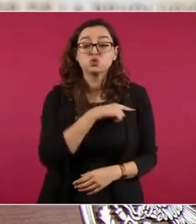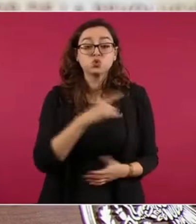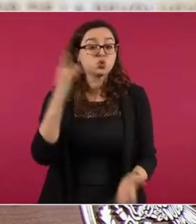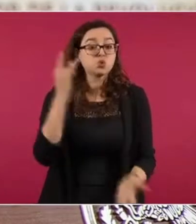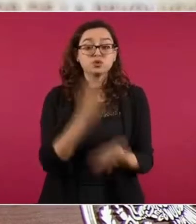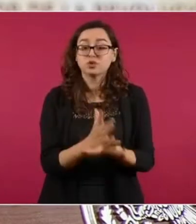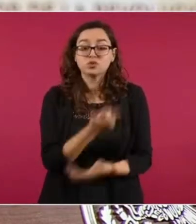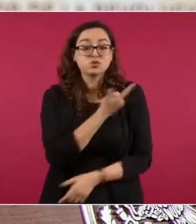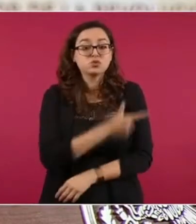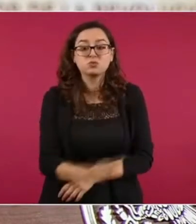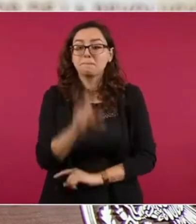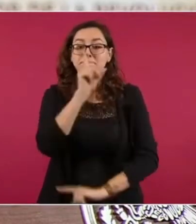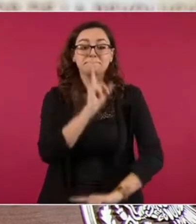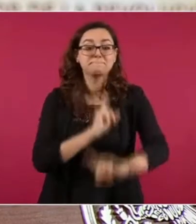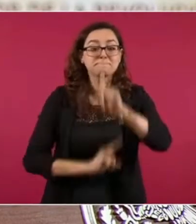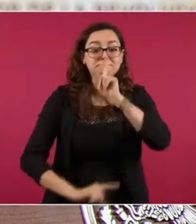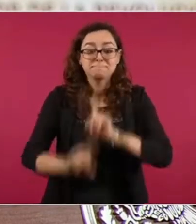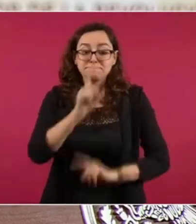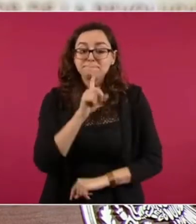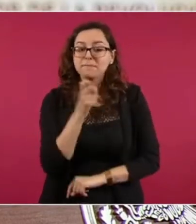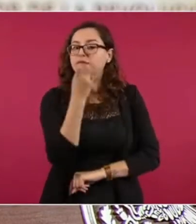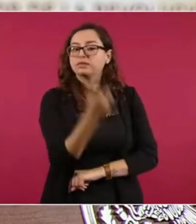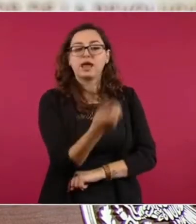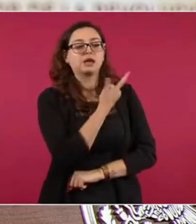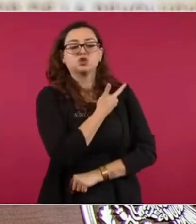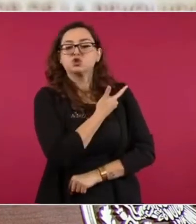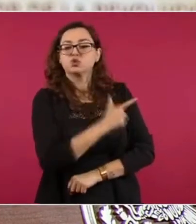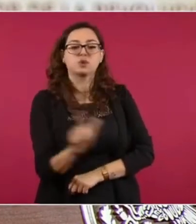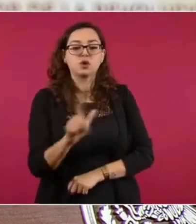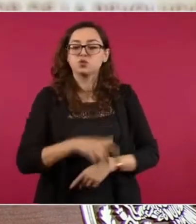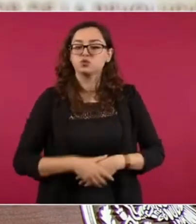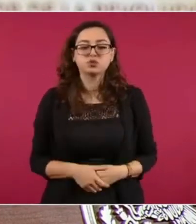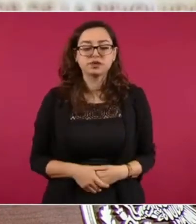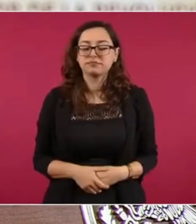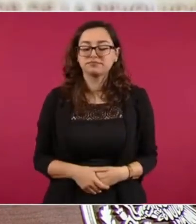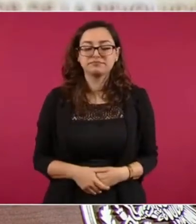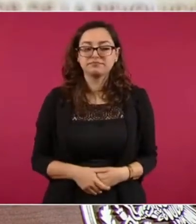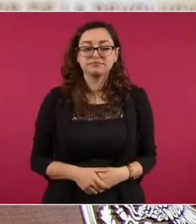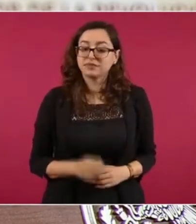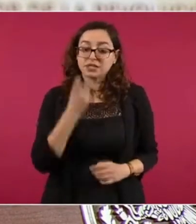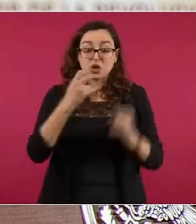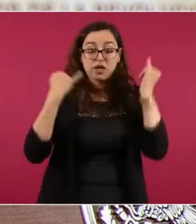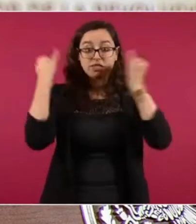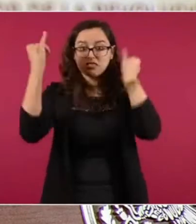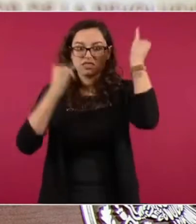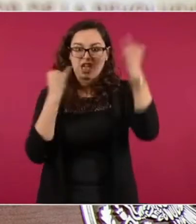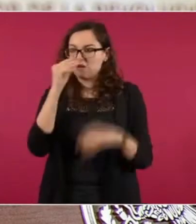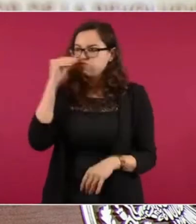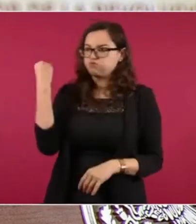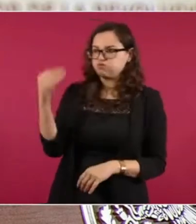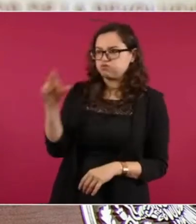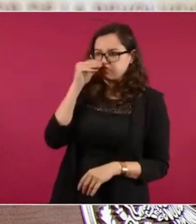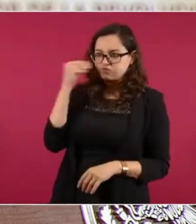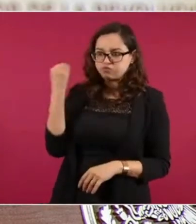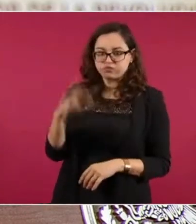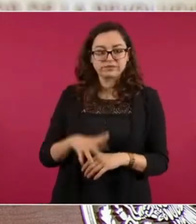AMPA, del periodismo, de la calumnia, y la máxima de que la calumnia cuando